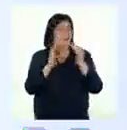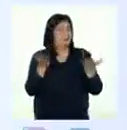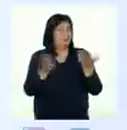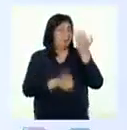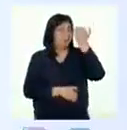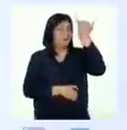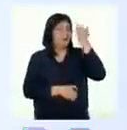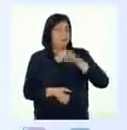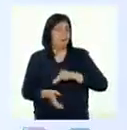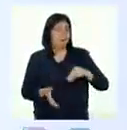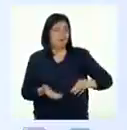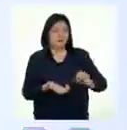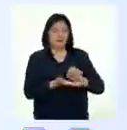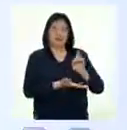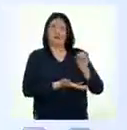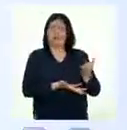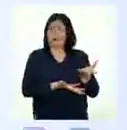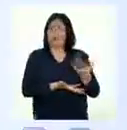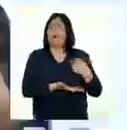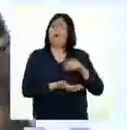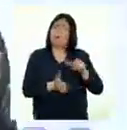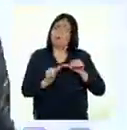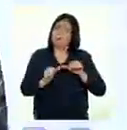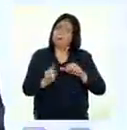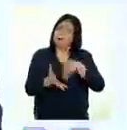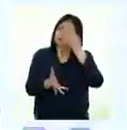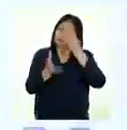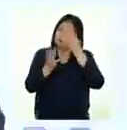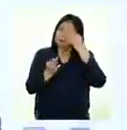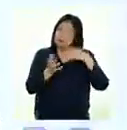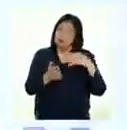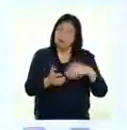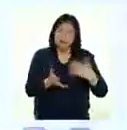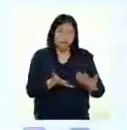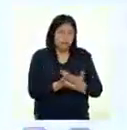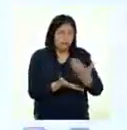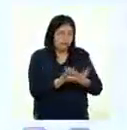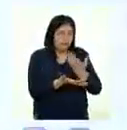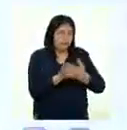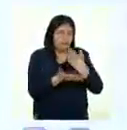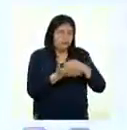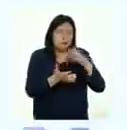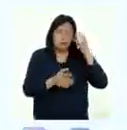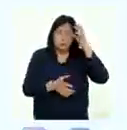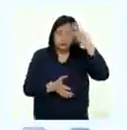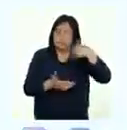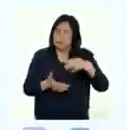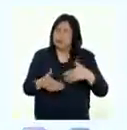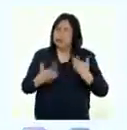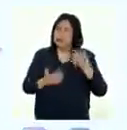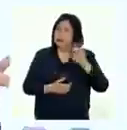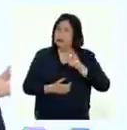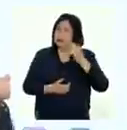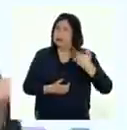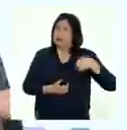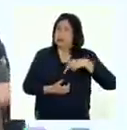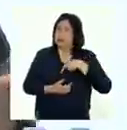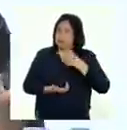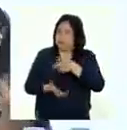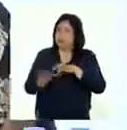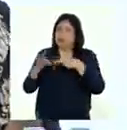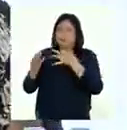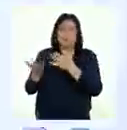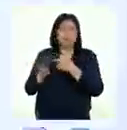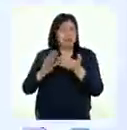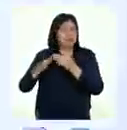Casa, una iniciativa del Ministerio de Educación para seguir aprendiendo y descubriendo nuevos conocimientos que nos sean útiles a nosotros, nuestras